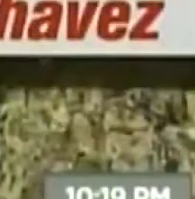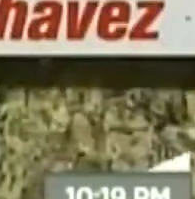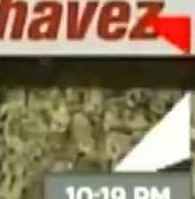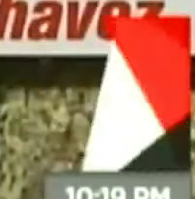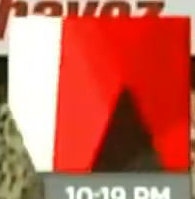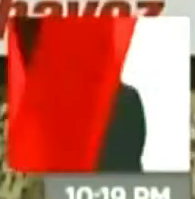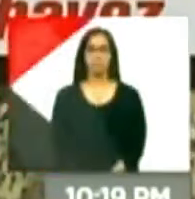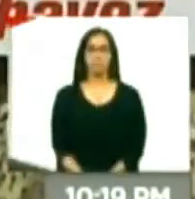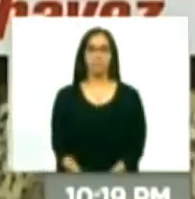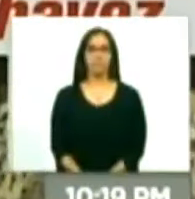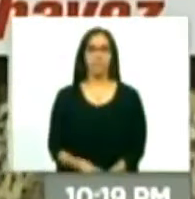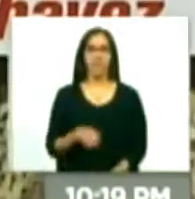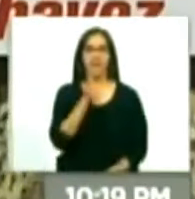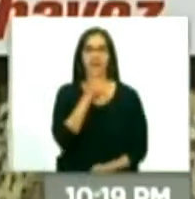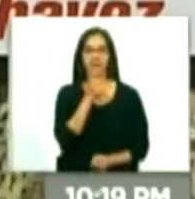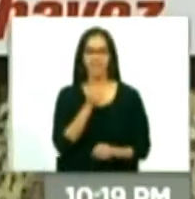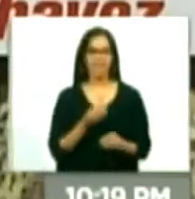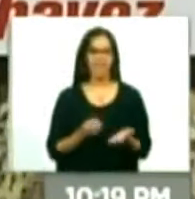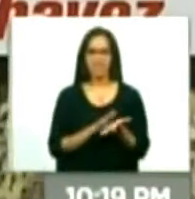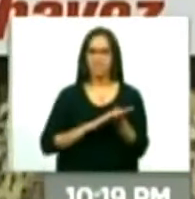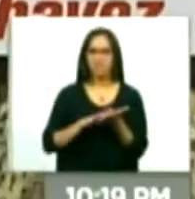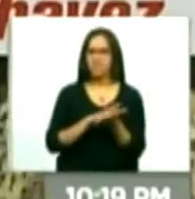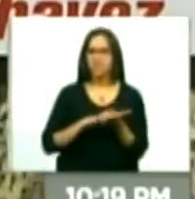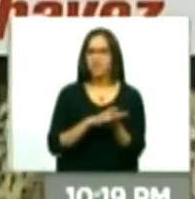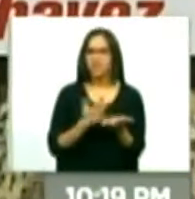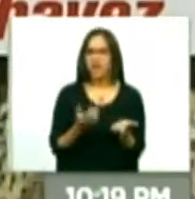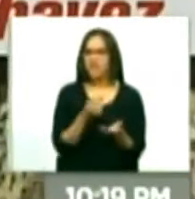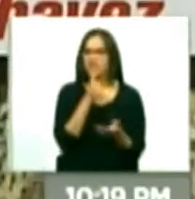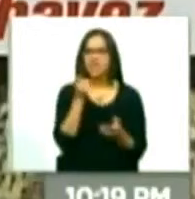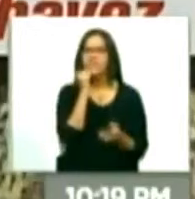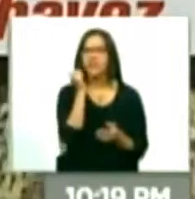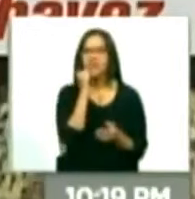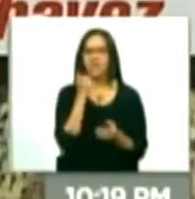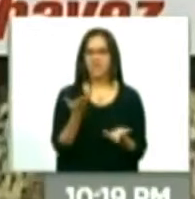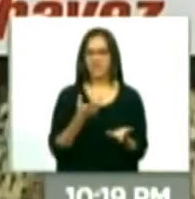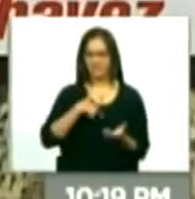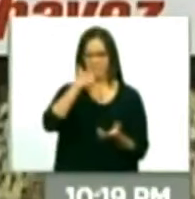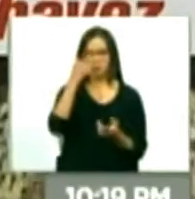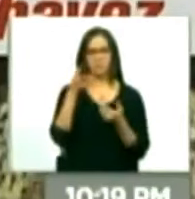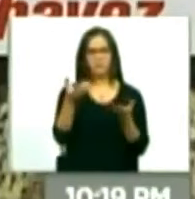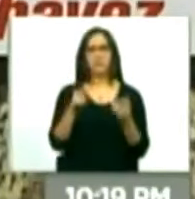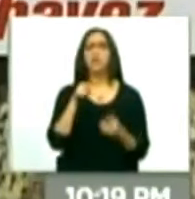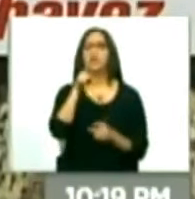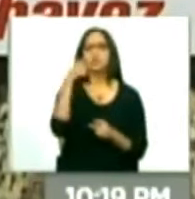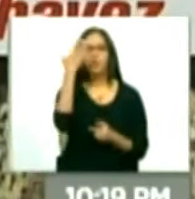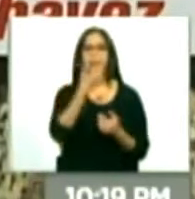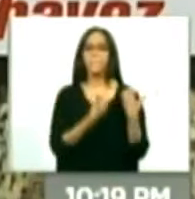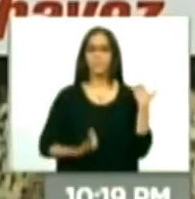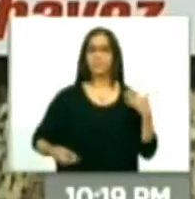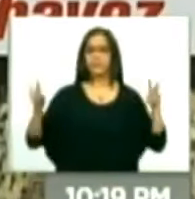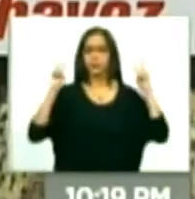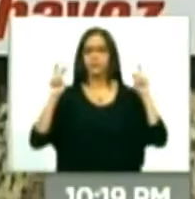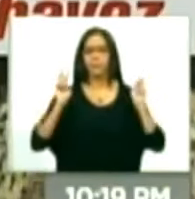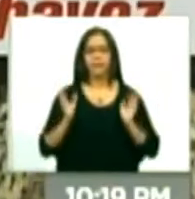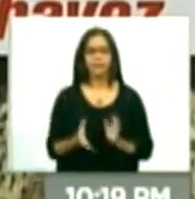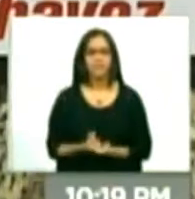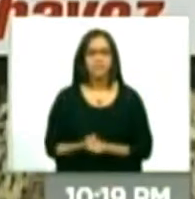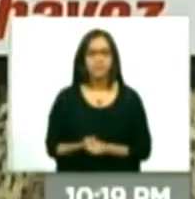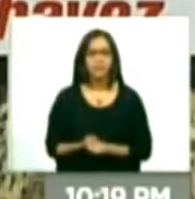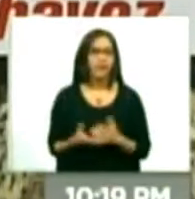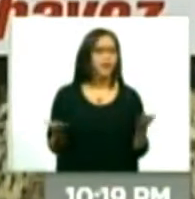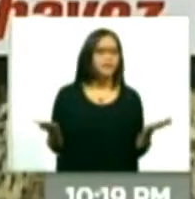¿Y a quién le va a reparar el sinvergüenza? ¿A quién le va a reclamar el sinvergüenza este? Si tú eres el presidente, supuestamente.